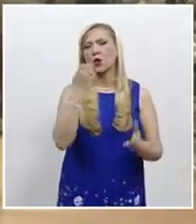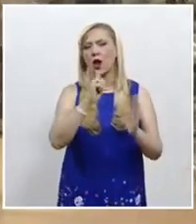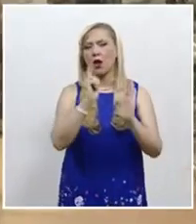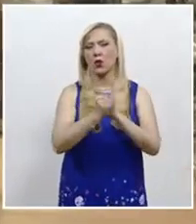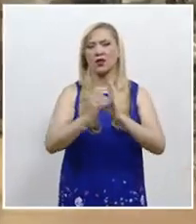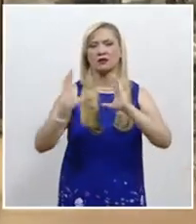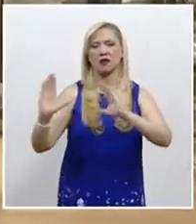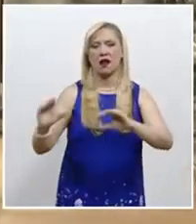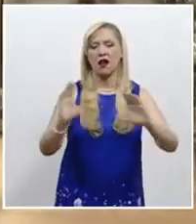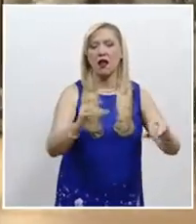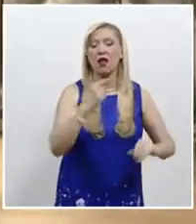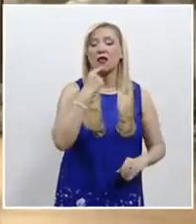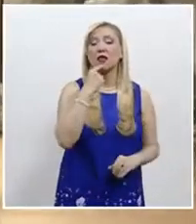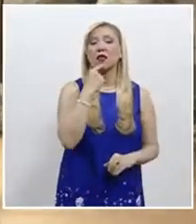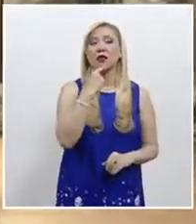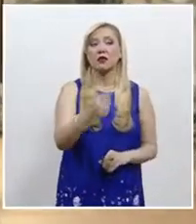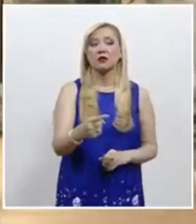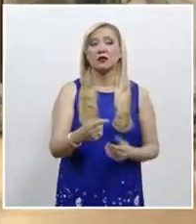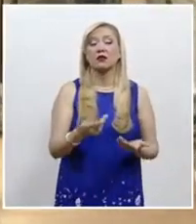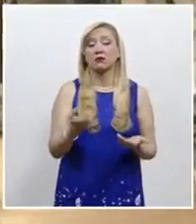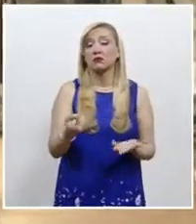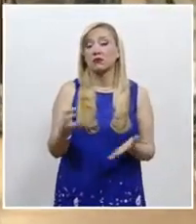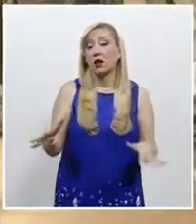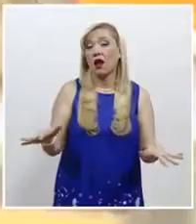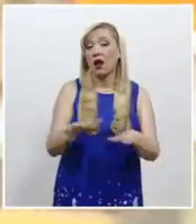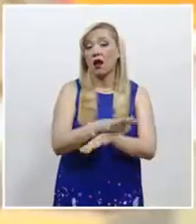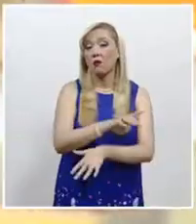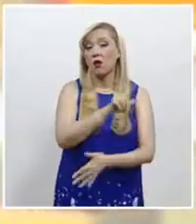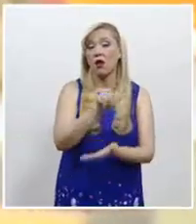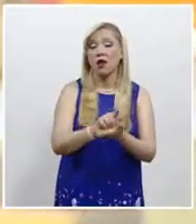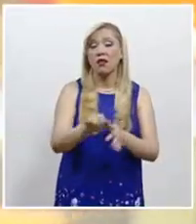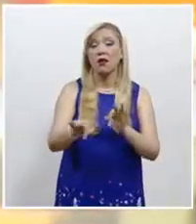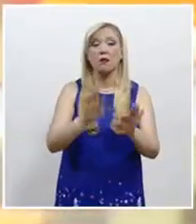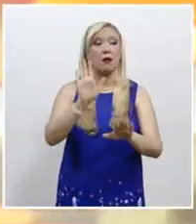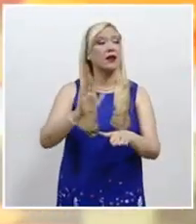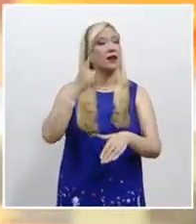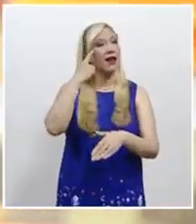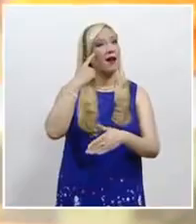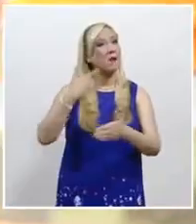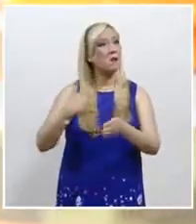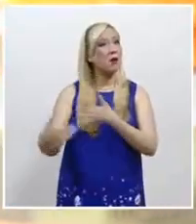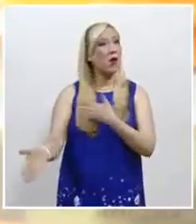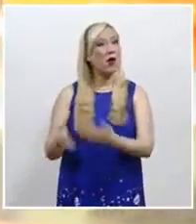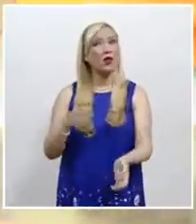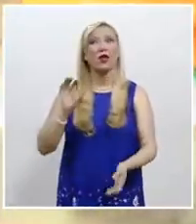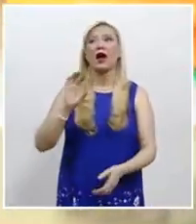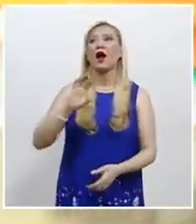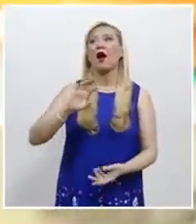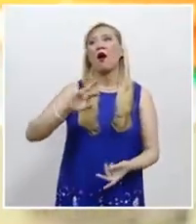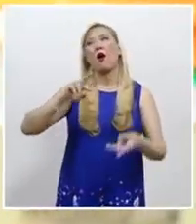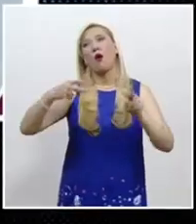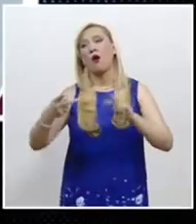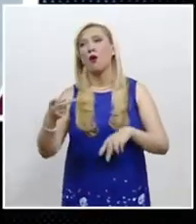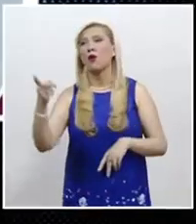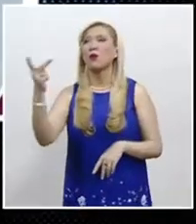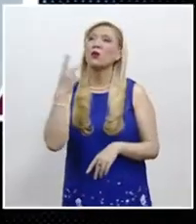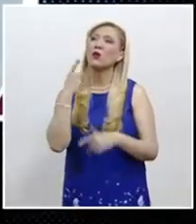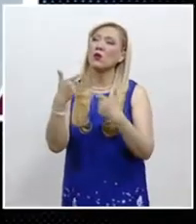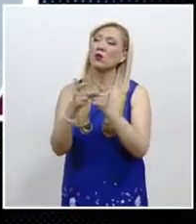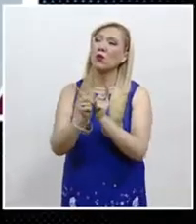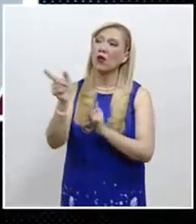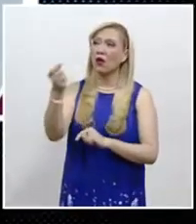Judicial aclaró que la reforma de justicia laboral no es una moda ni un capricho partidista. Que